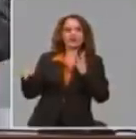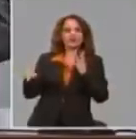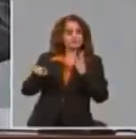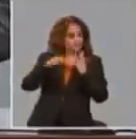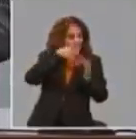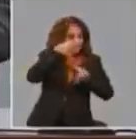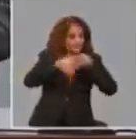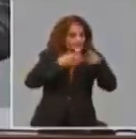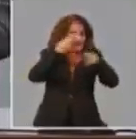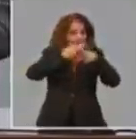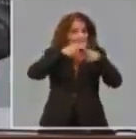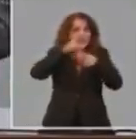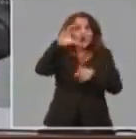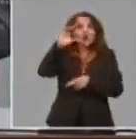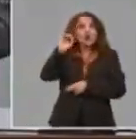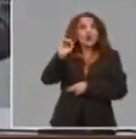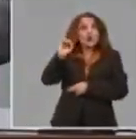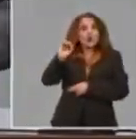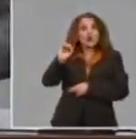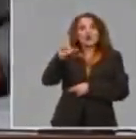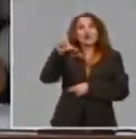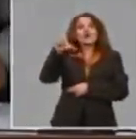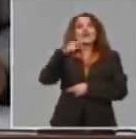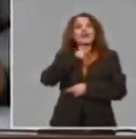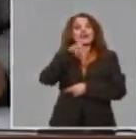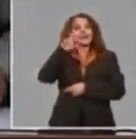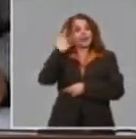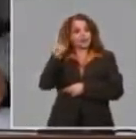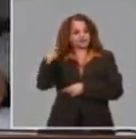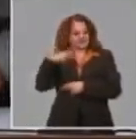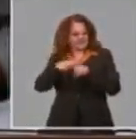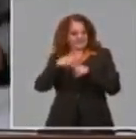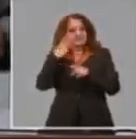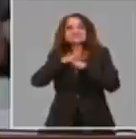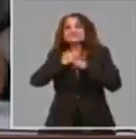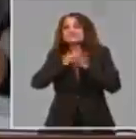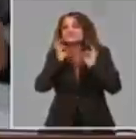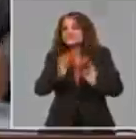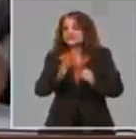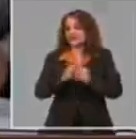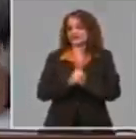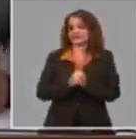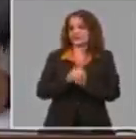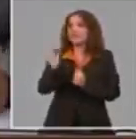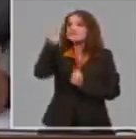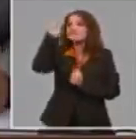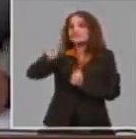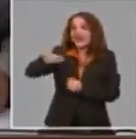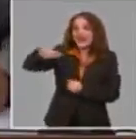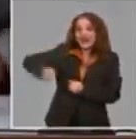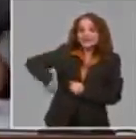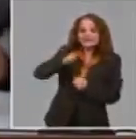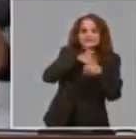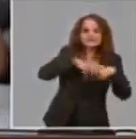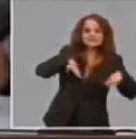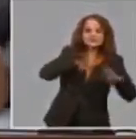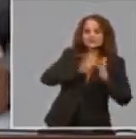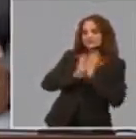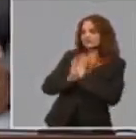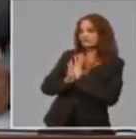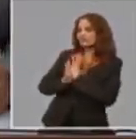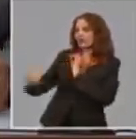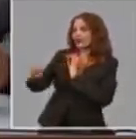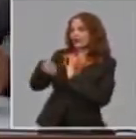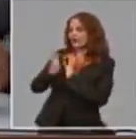el canon función aquí vamos a actuar sobre las personas que aprovechando esta situación lo hacen para